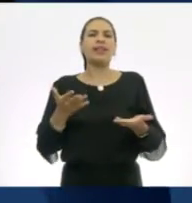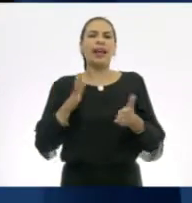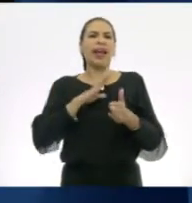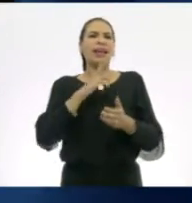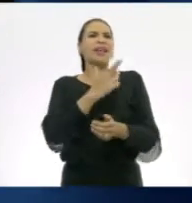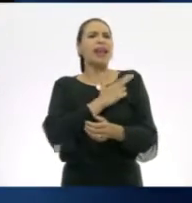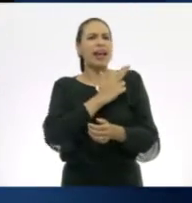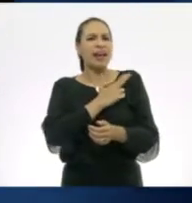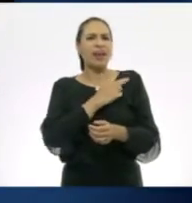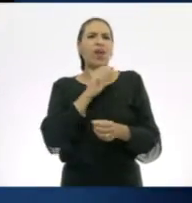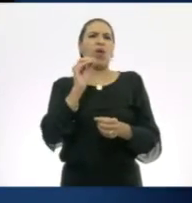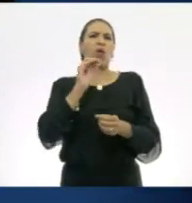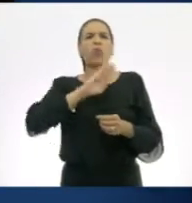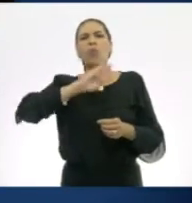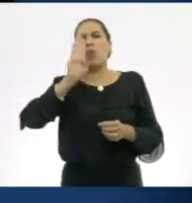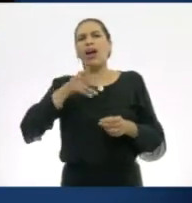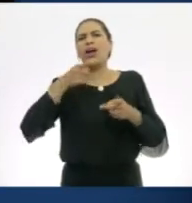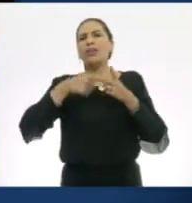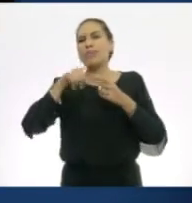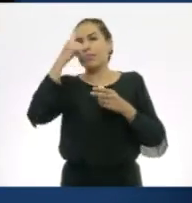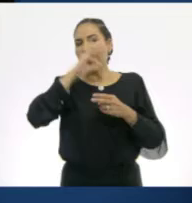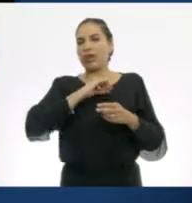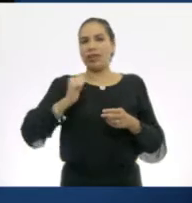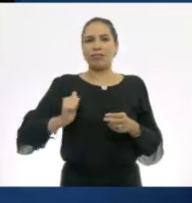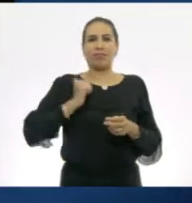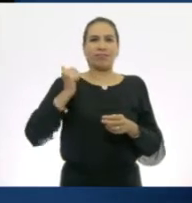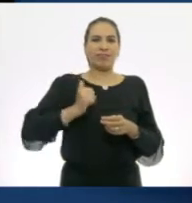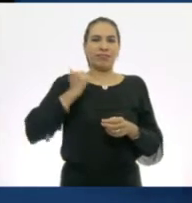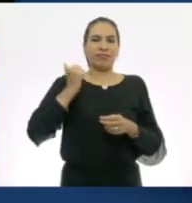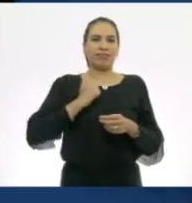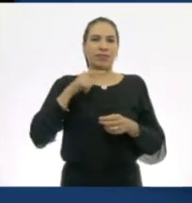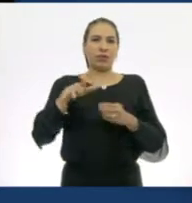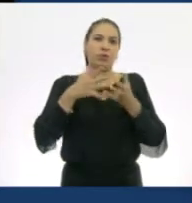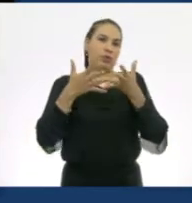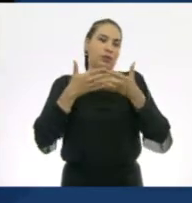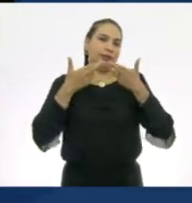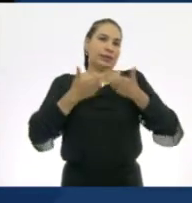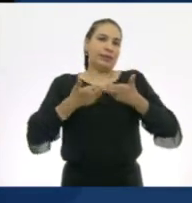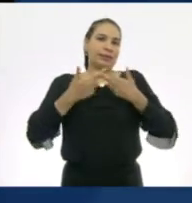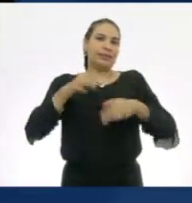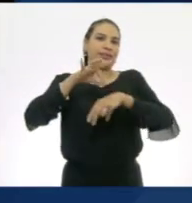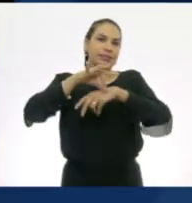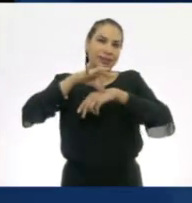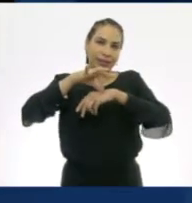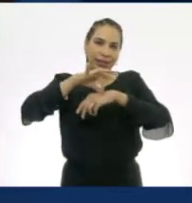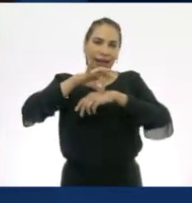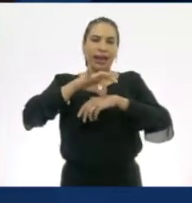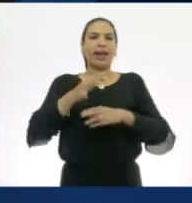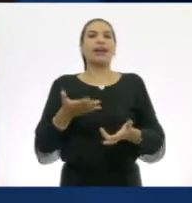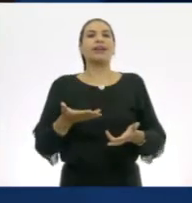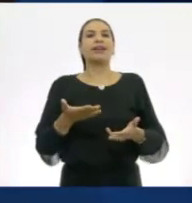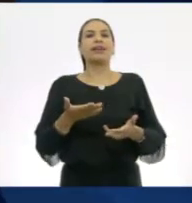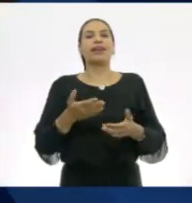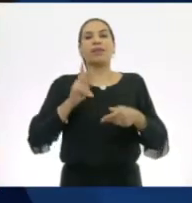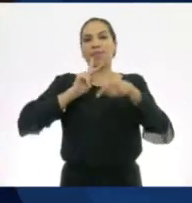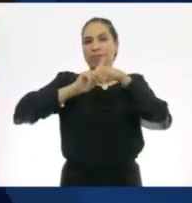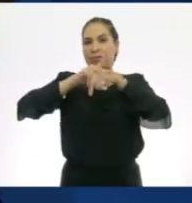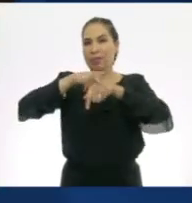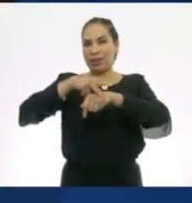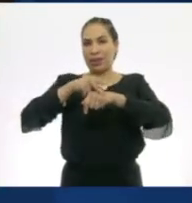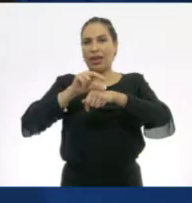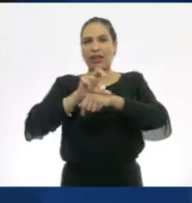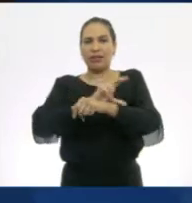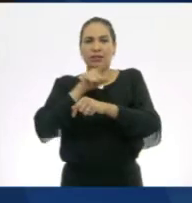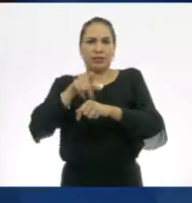heridos o aún recién muertos para aprovechar toda esa gran cantidad de carne, de la piel que